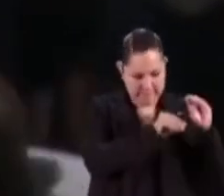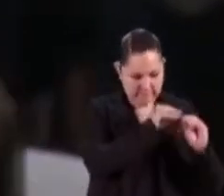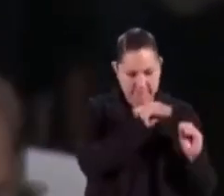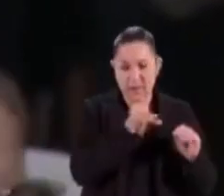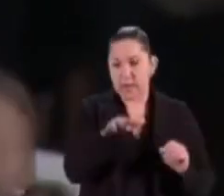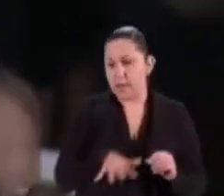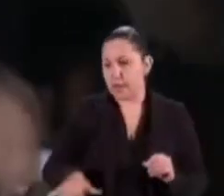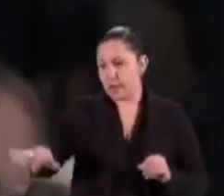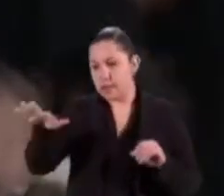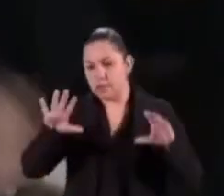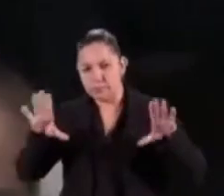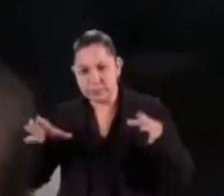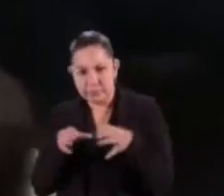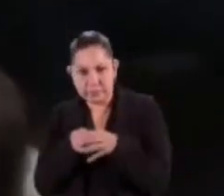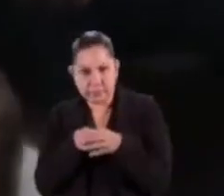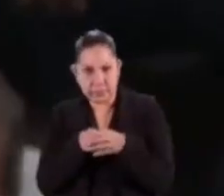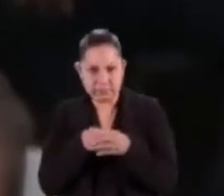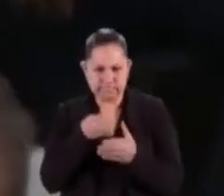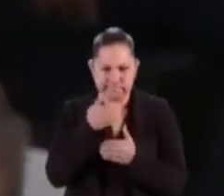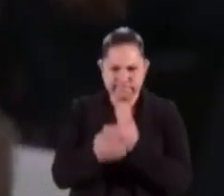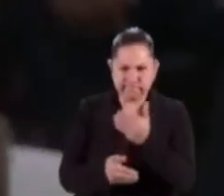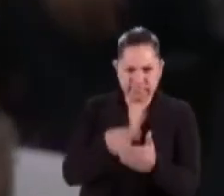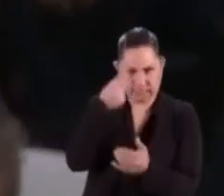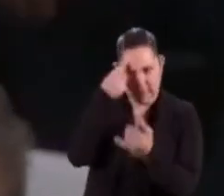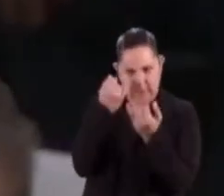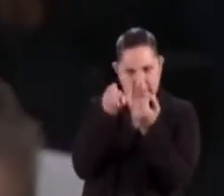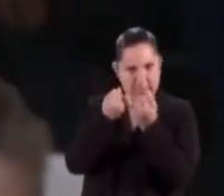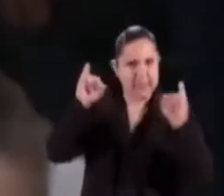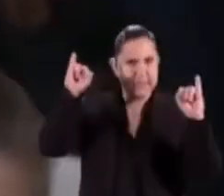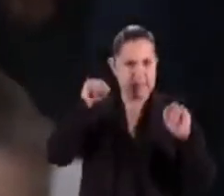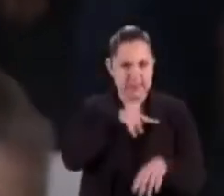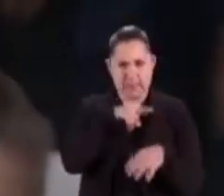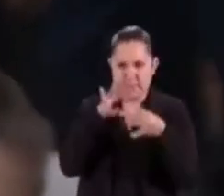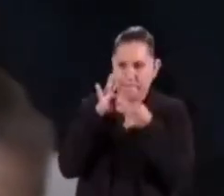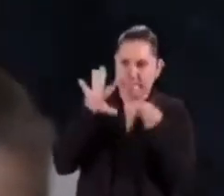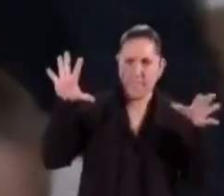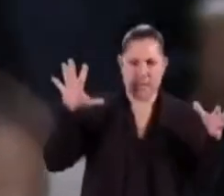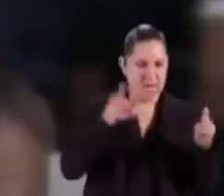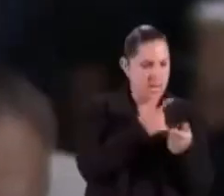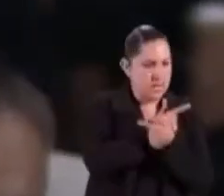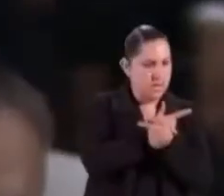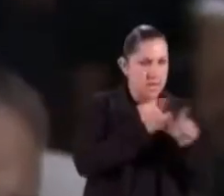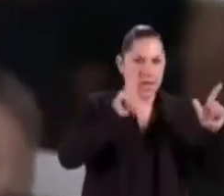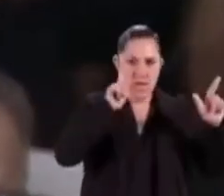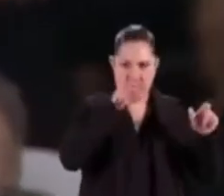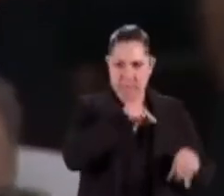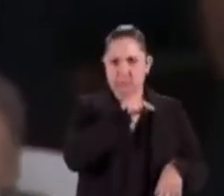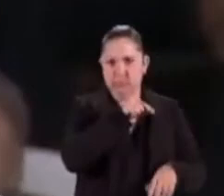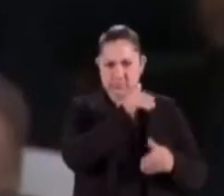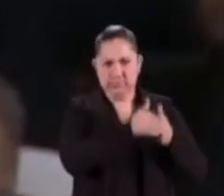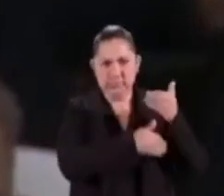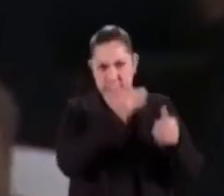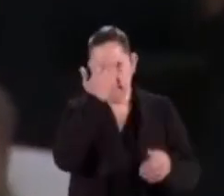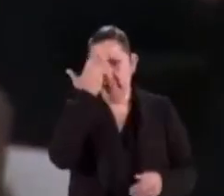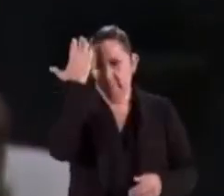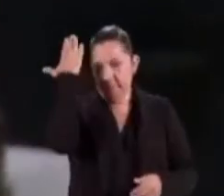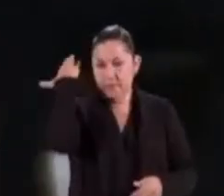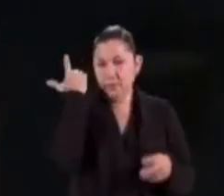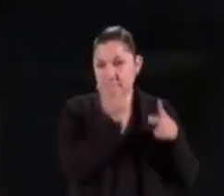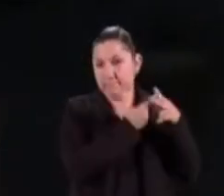y nuestra santa libertad comenzó. Por eso, hoy en el Partido Acción